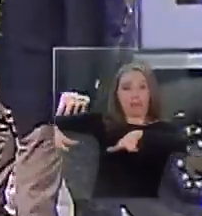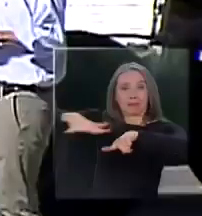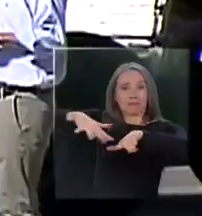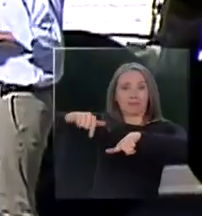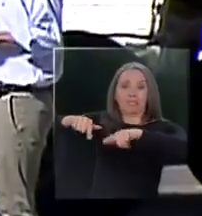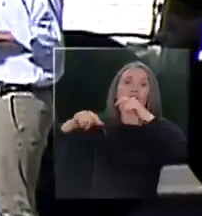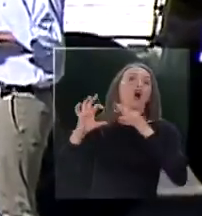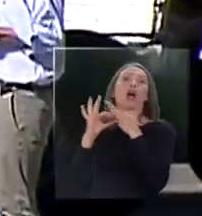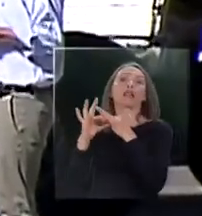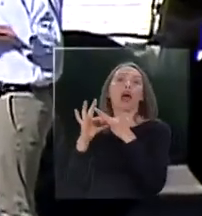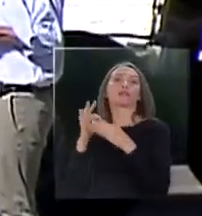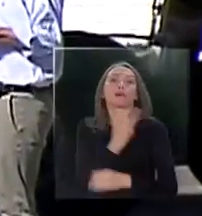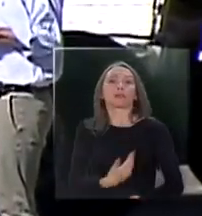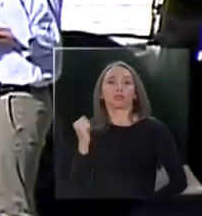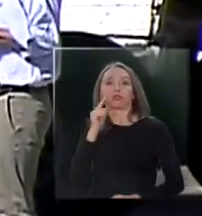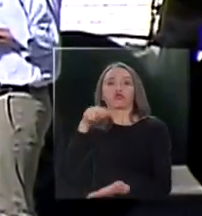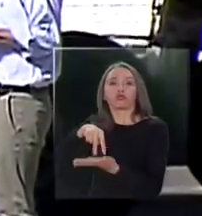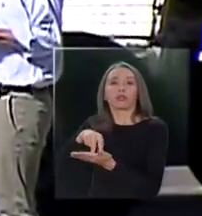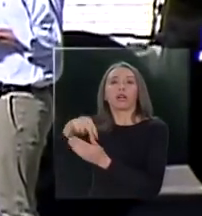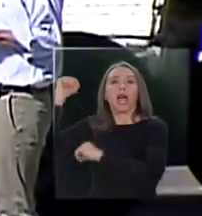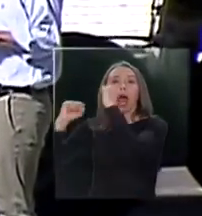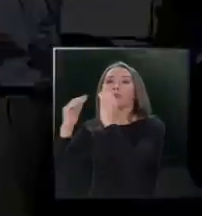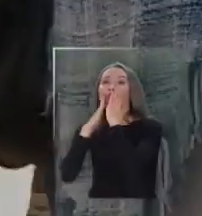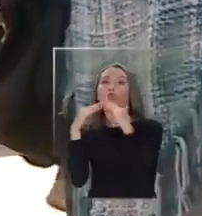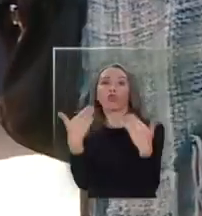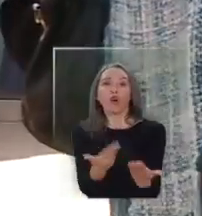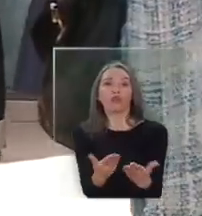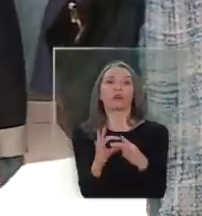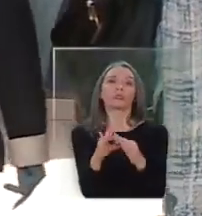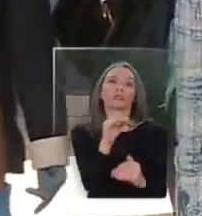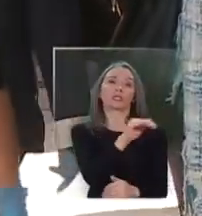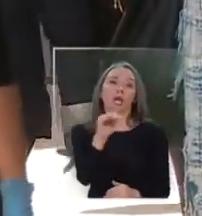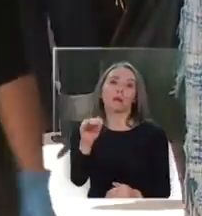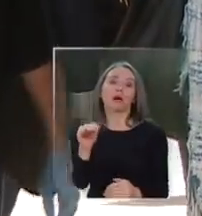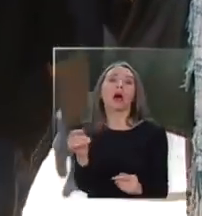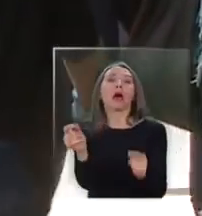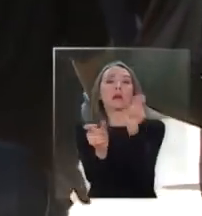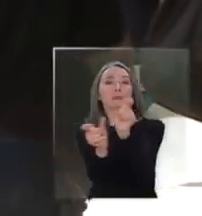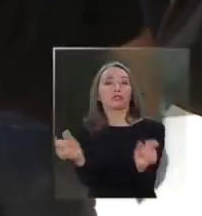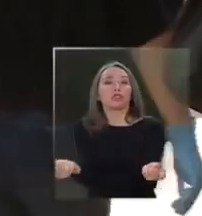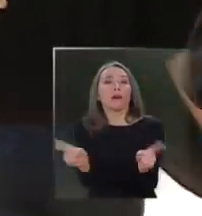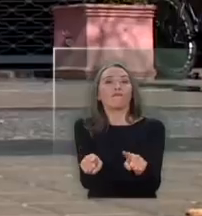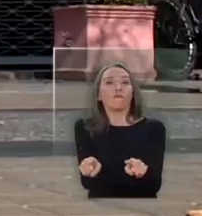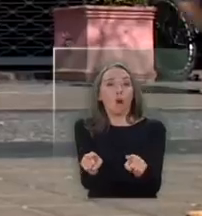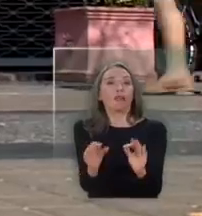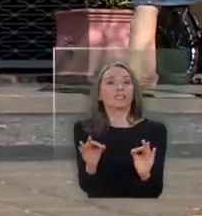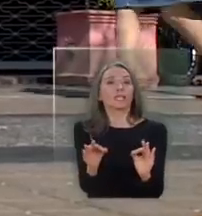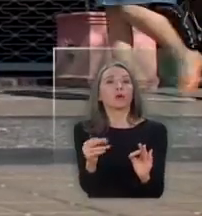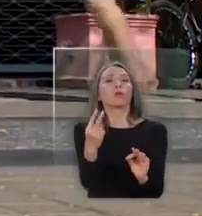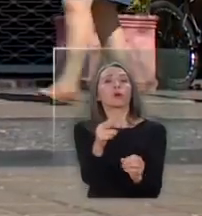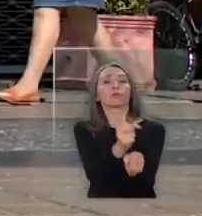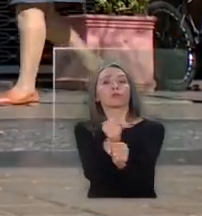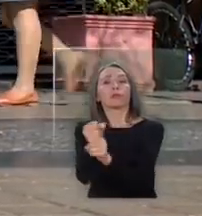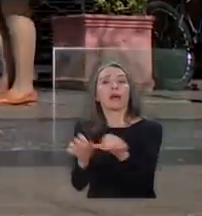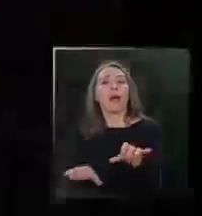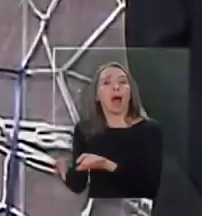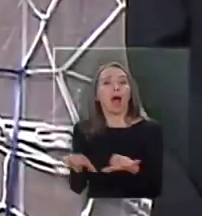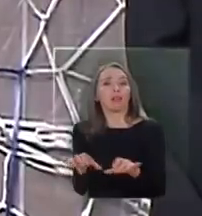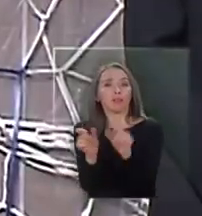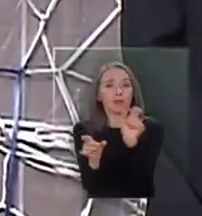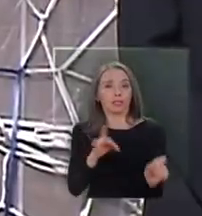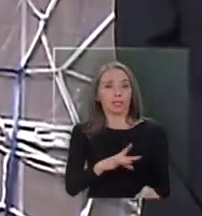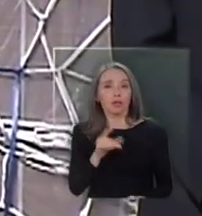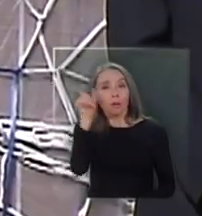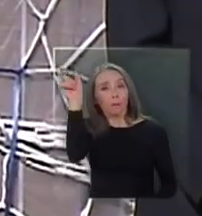quien tras agradecer la donación de los empresarios recalcó el llamado a realizar un retorno seguro a las actividades de los chilenos. Nadie